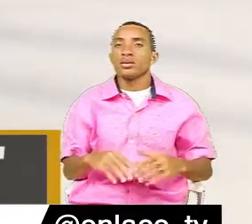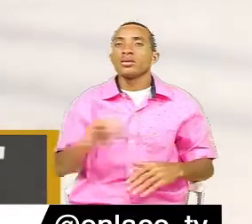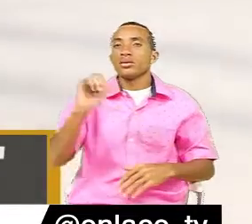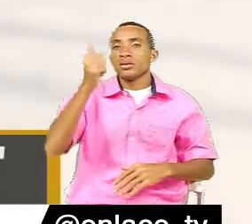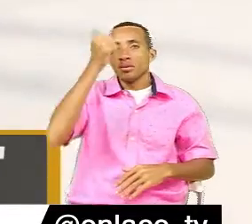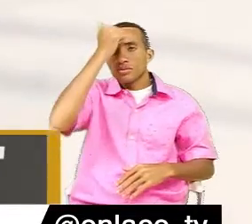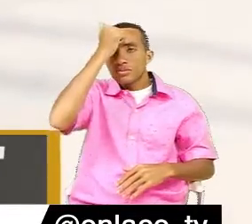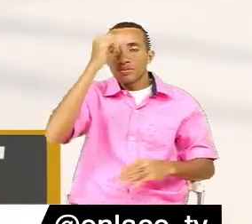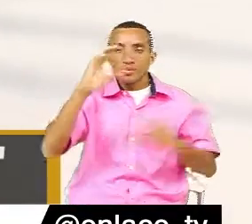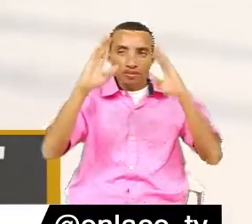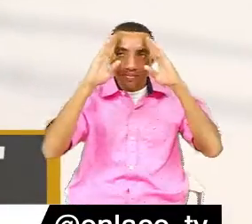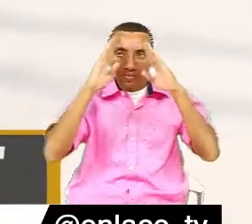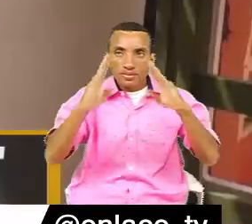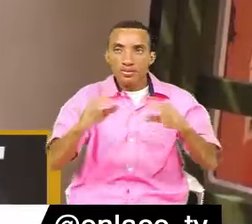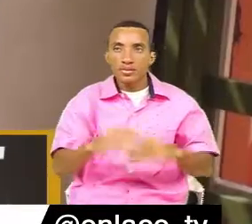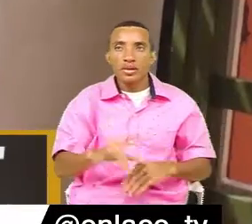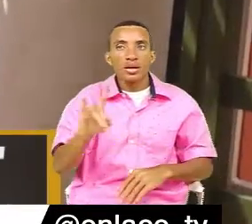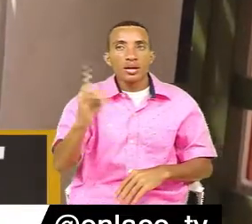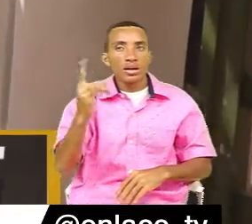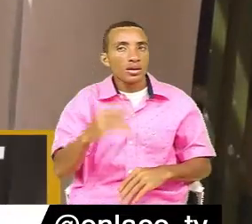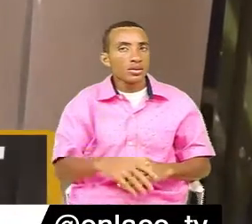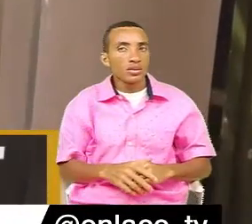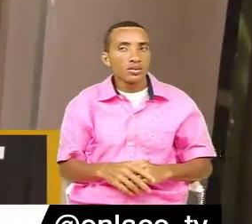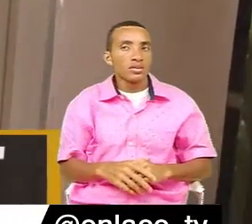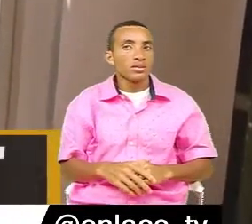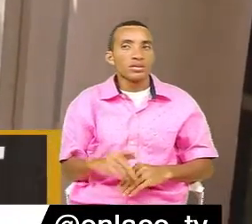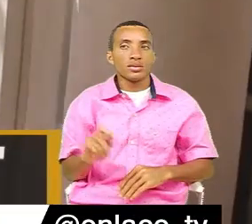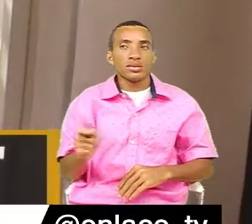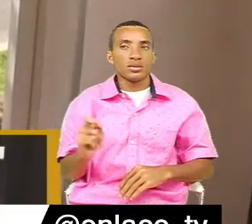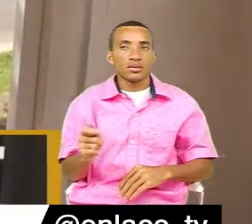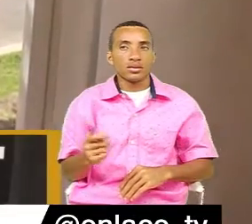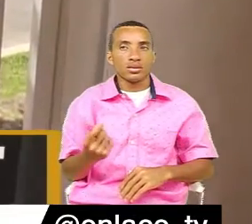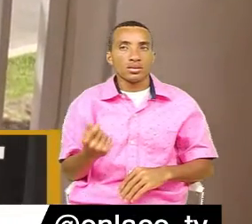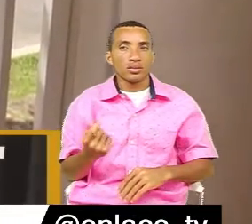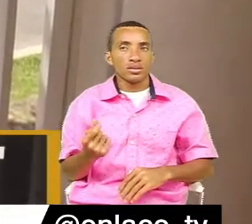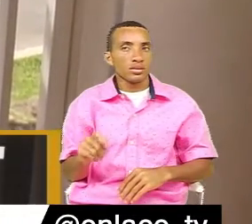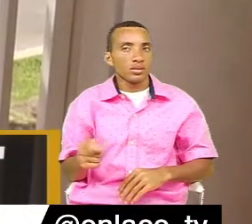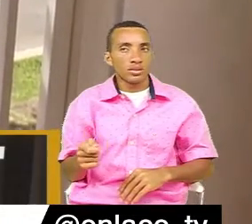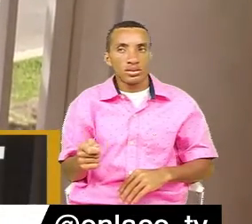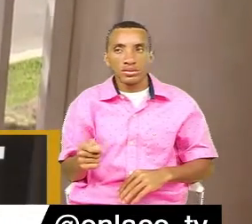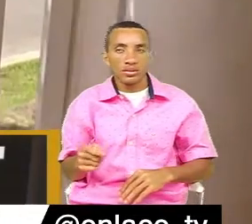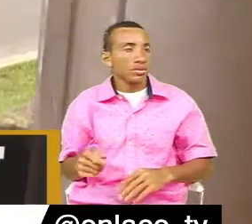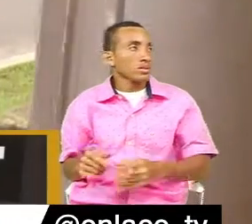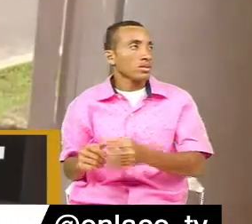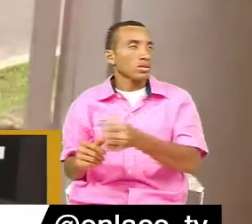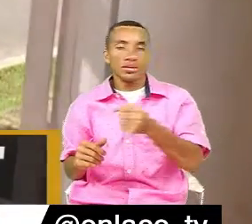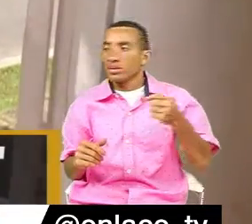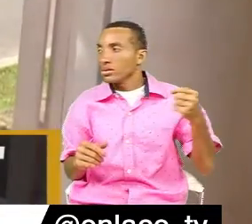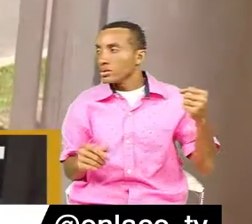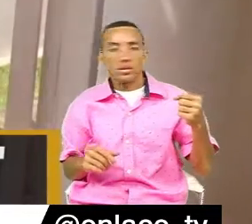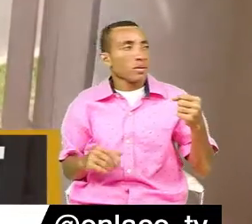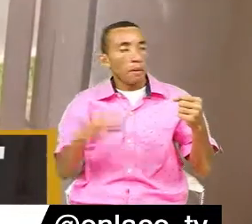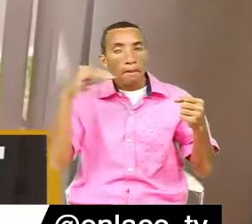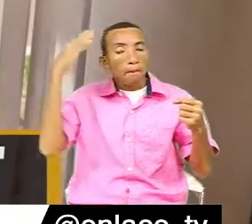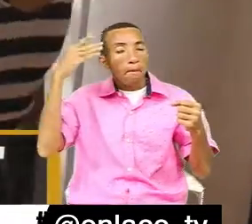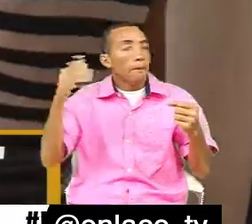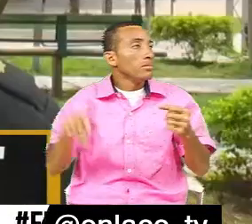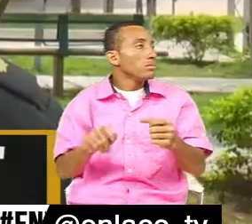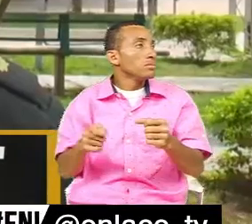de atención, donde por descuido estamos dejando las llaves pegadas en la cerradura, dejando ventanas abiertas, estamos generando una campaña